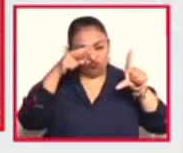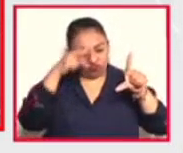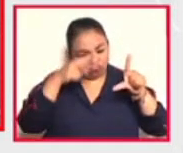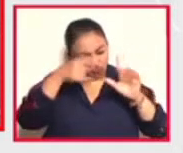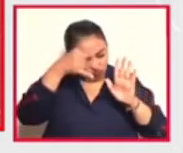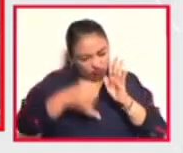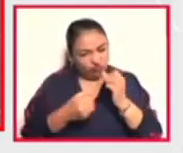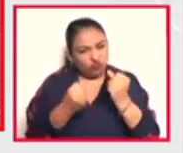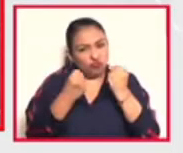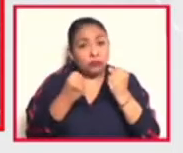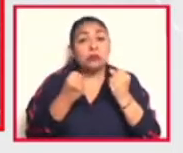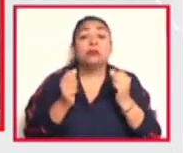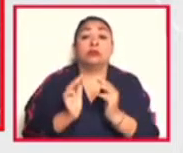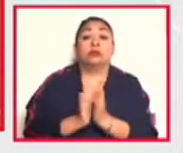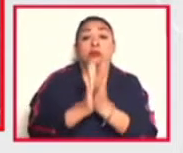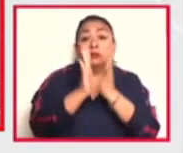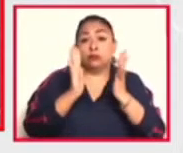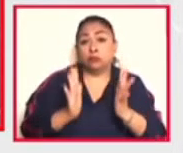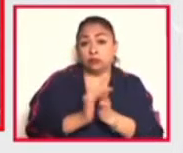que han participado